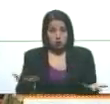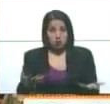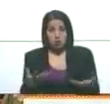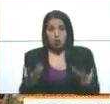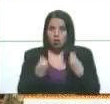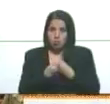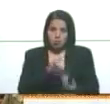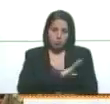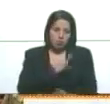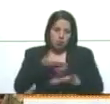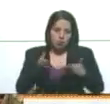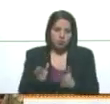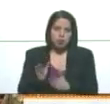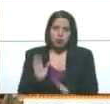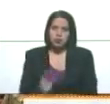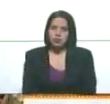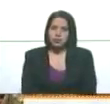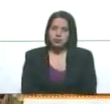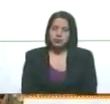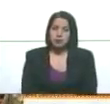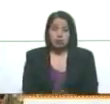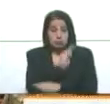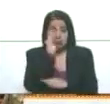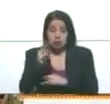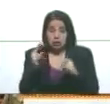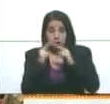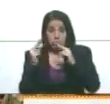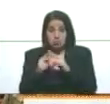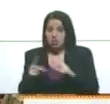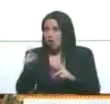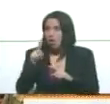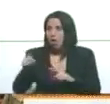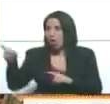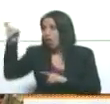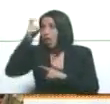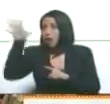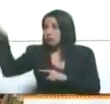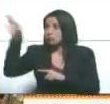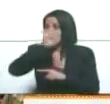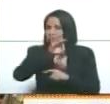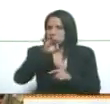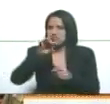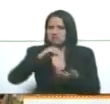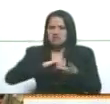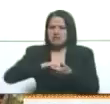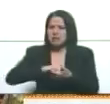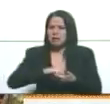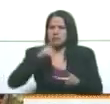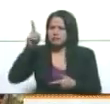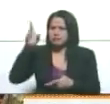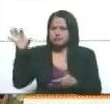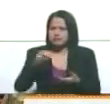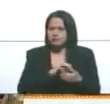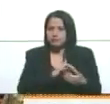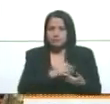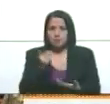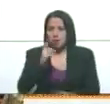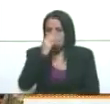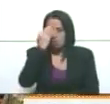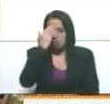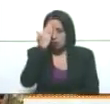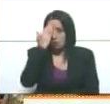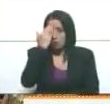Furrial, ¿vale? No lo vayas a buscar en Táchira porque eso no se ve bien. Eso no se ve bien. Nosotros hemos